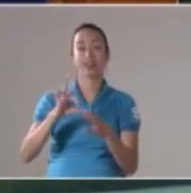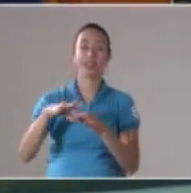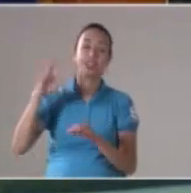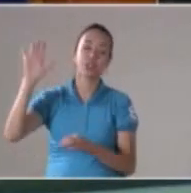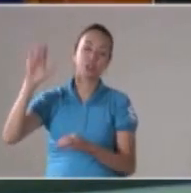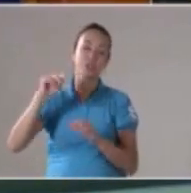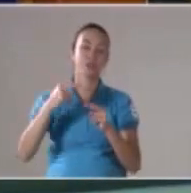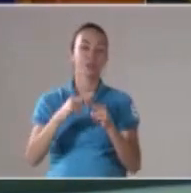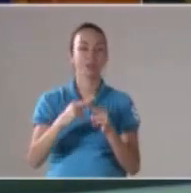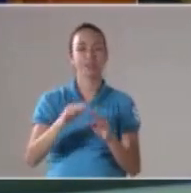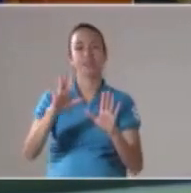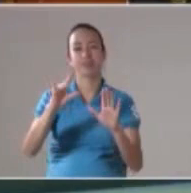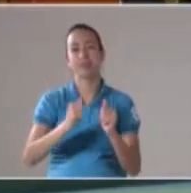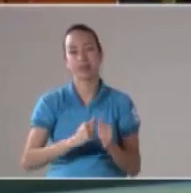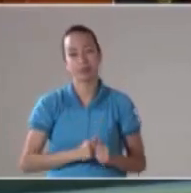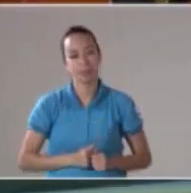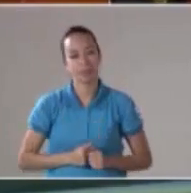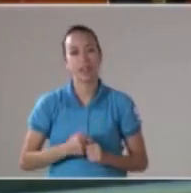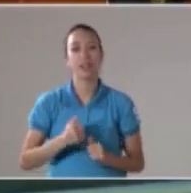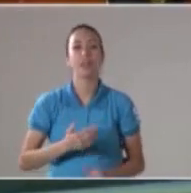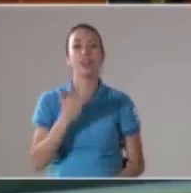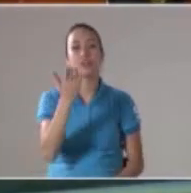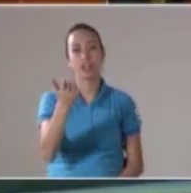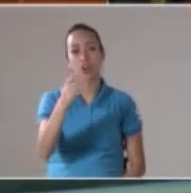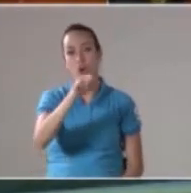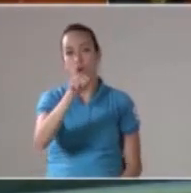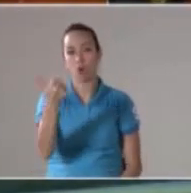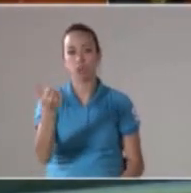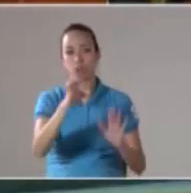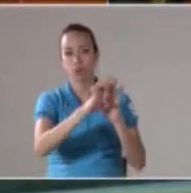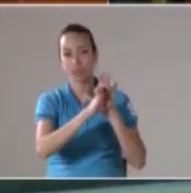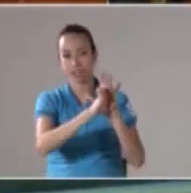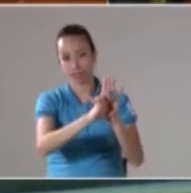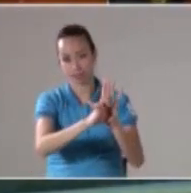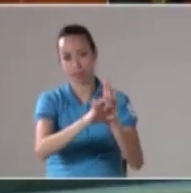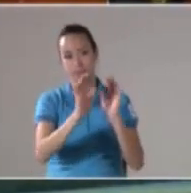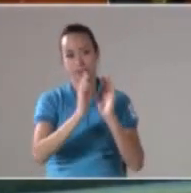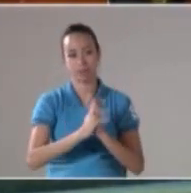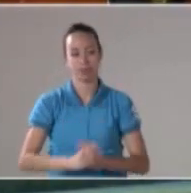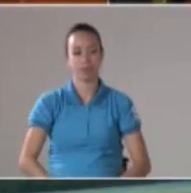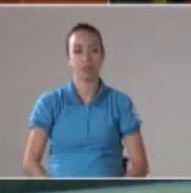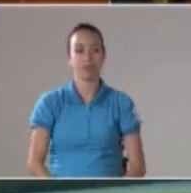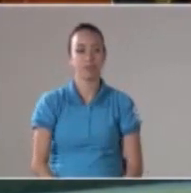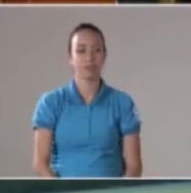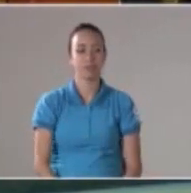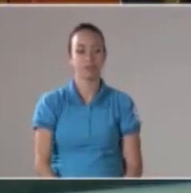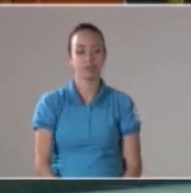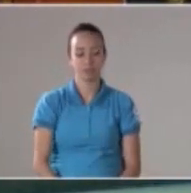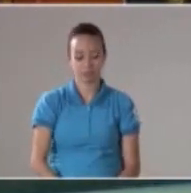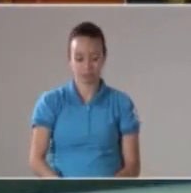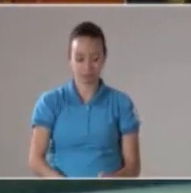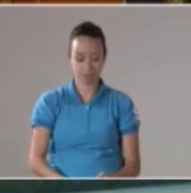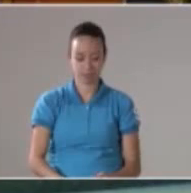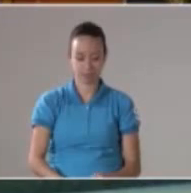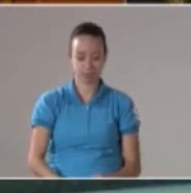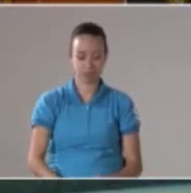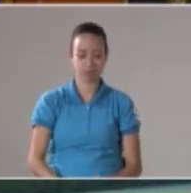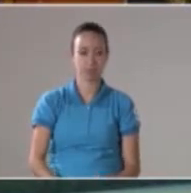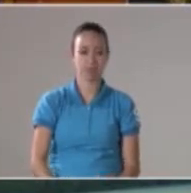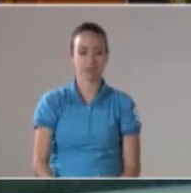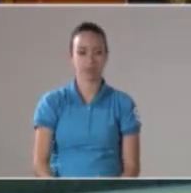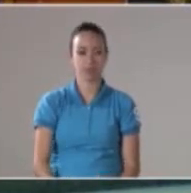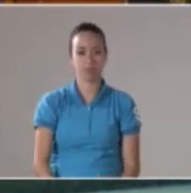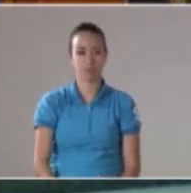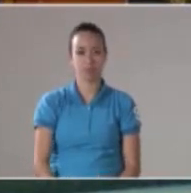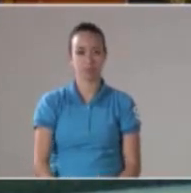pues, hermano amado, porque lo miro a usted como así, como mero retrechero hoy, pero en el nombre de Jesús reprendo toda